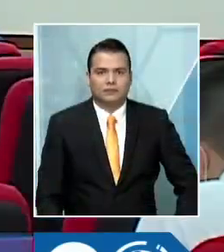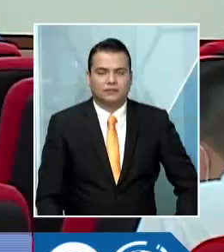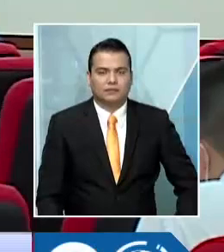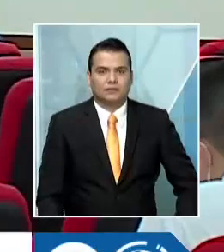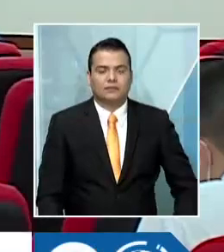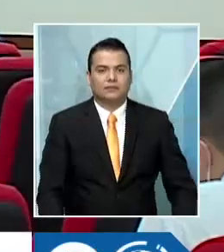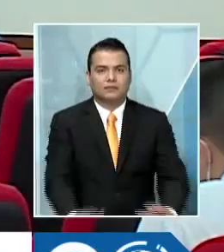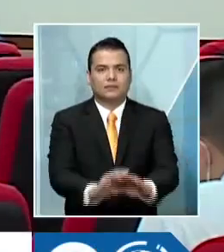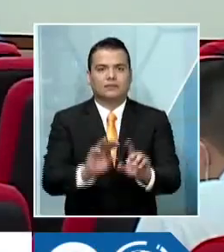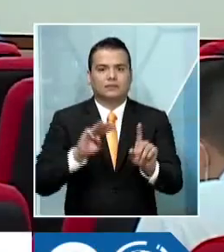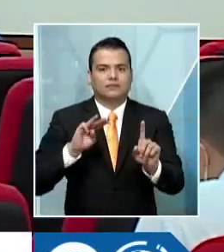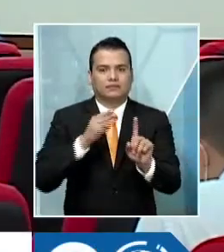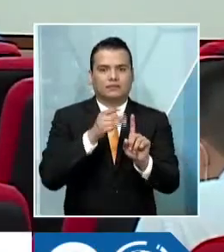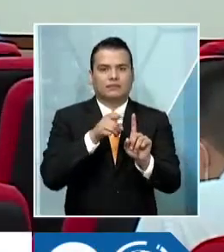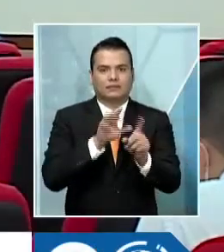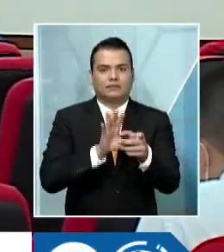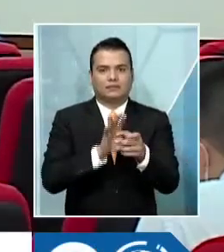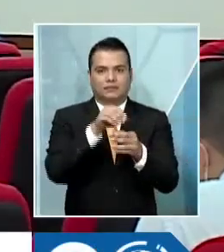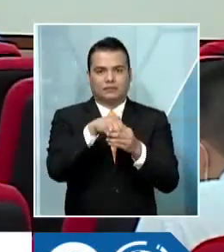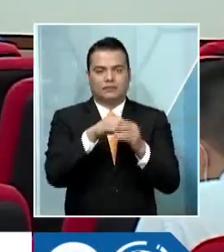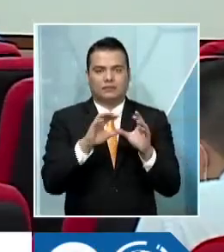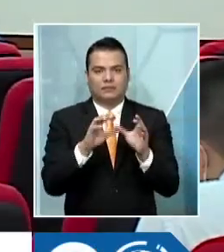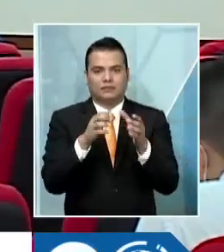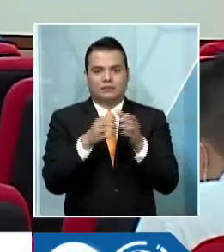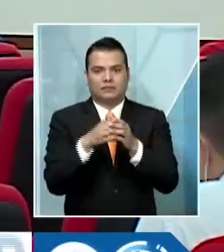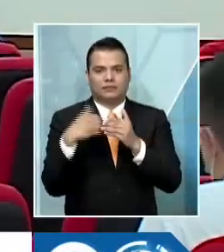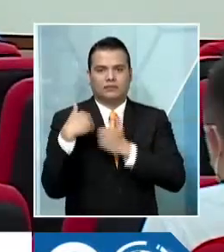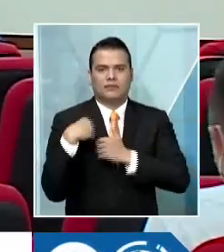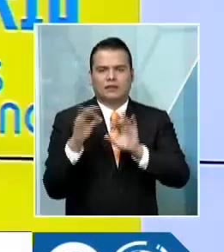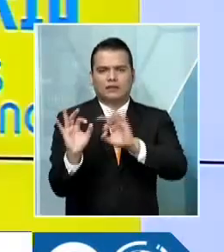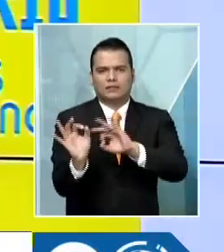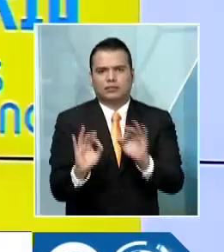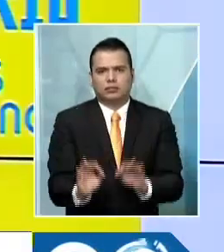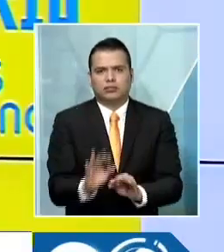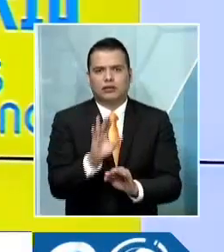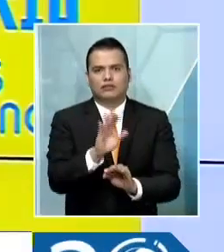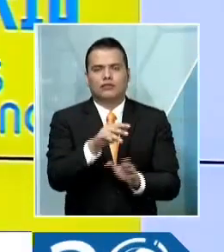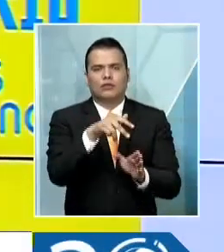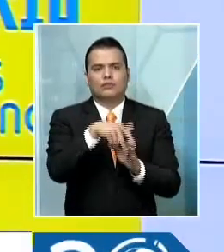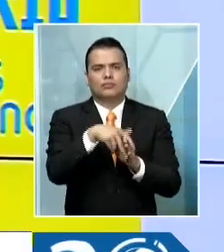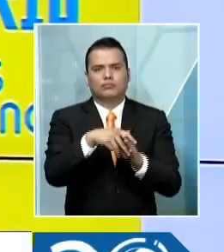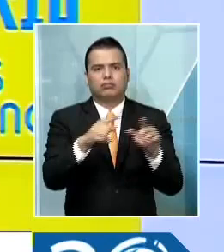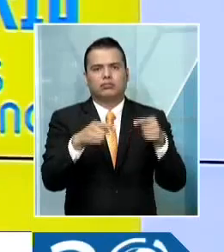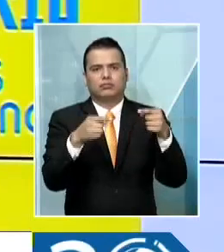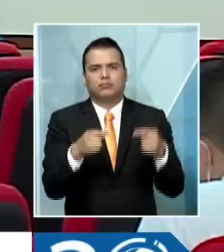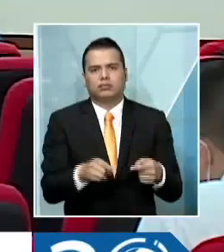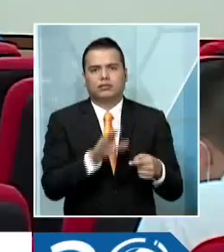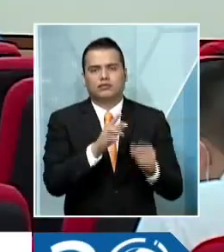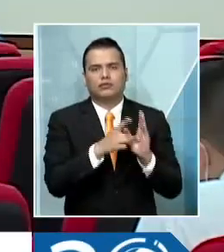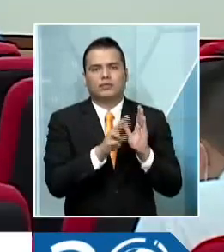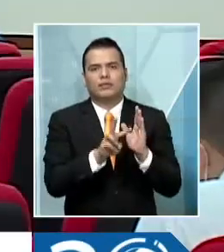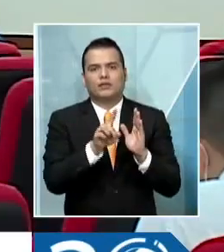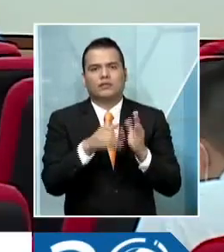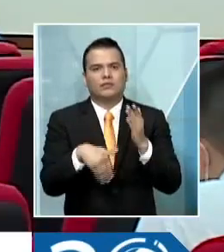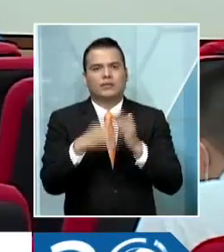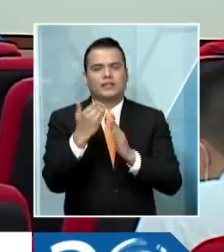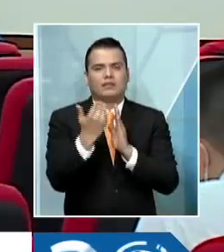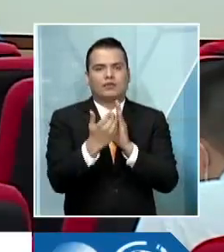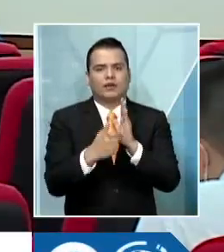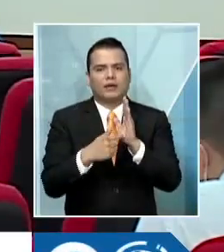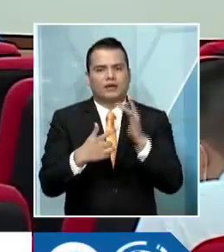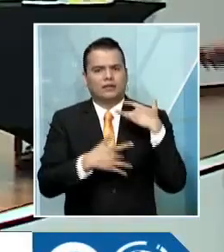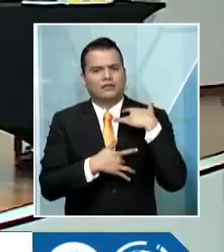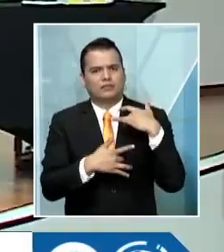En la Escuela Nacional del Deporte, la organización de los Juegos Panamericanos Junior comenzó la convocatoria para el programa Voluntarios en